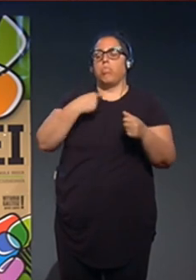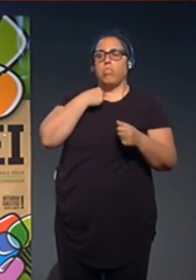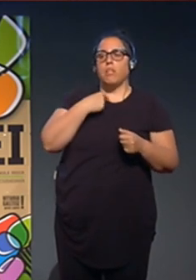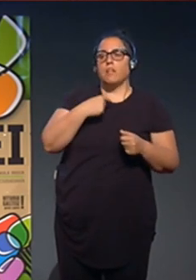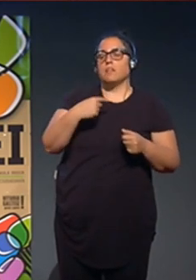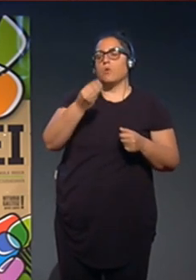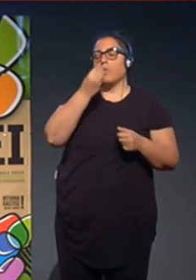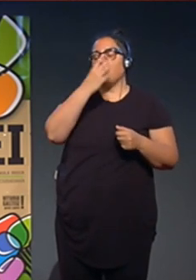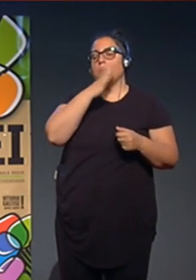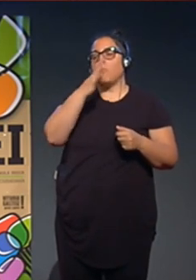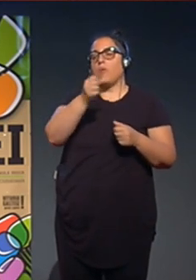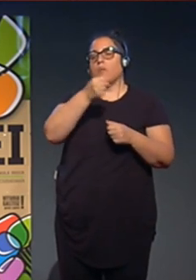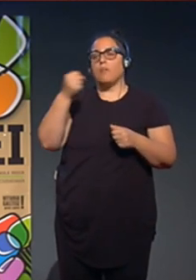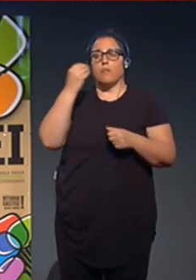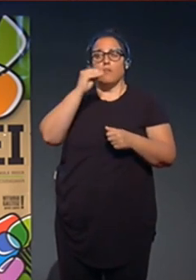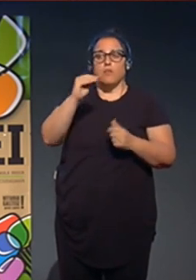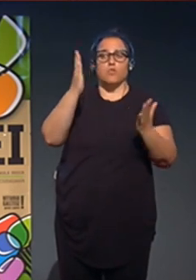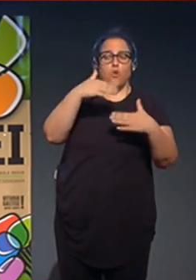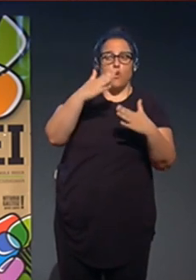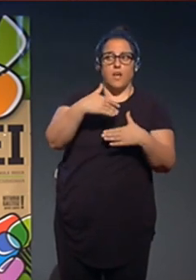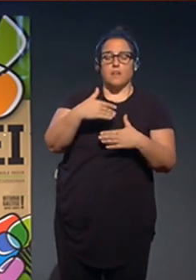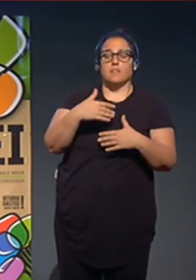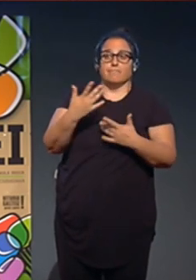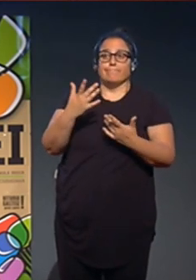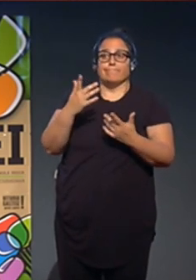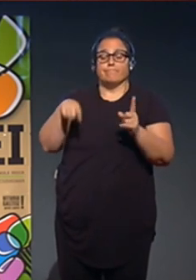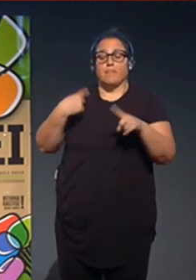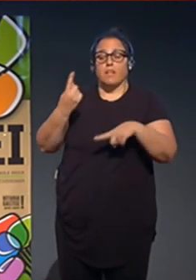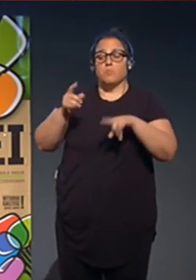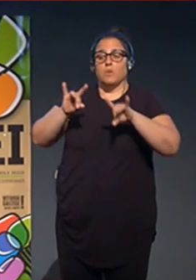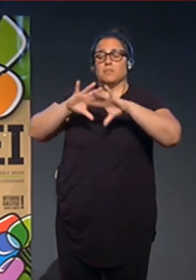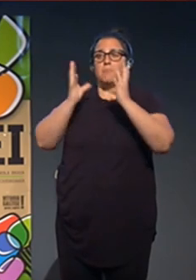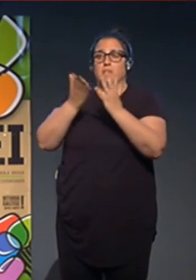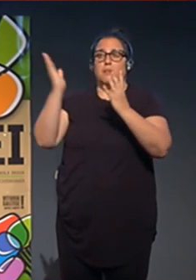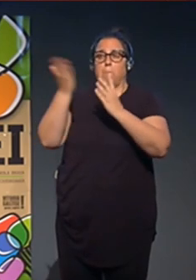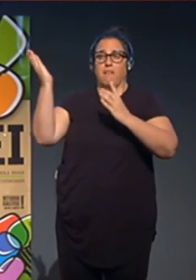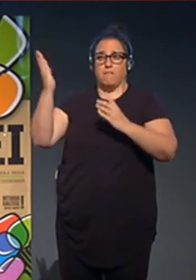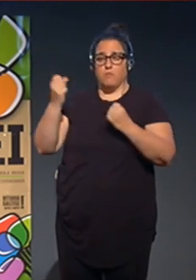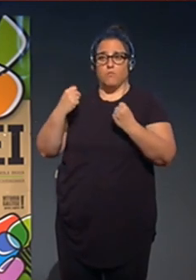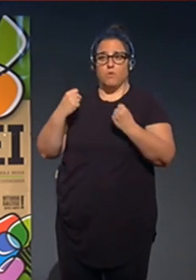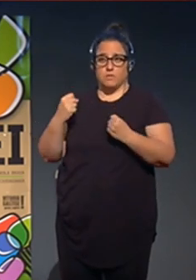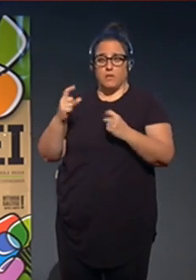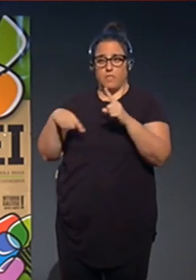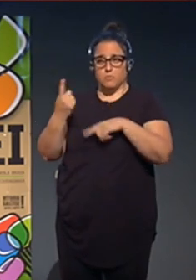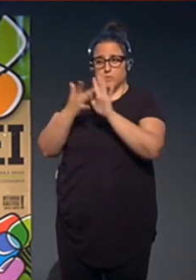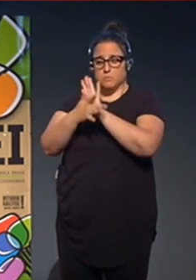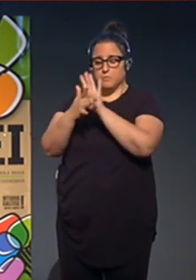evidentemente esto y esto tiene una implicación muy fuerte en el planeta como veremos ahora después